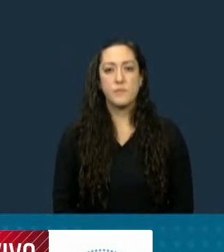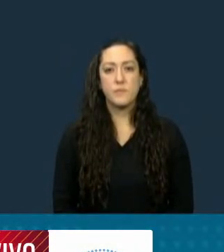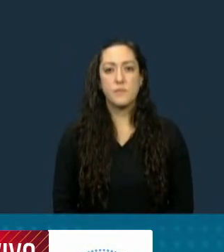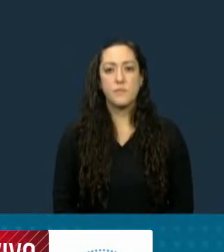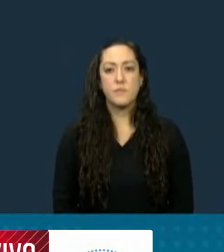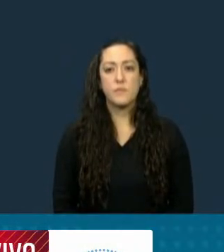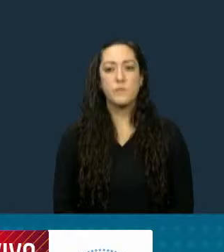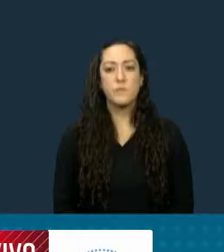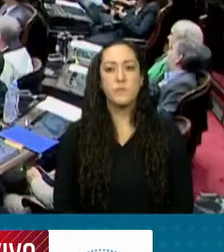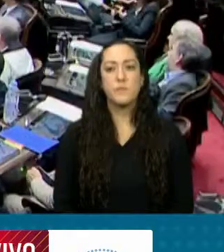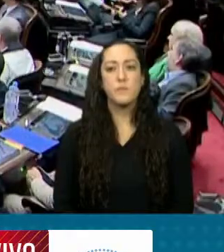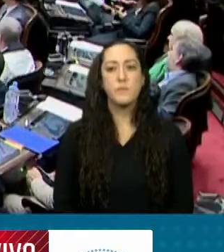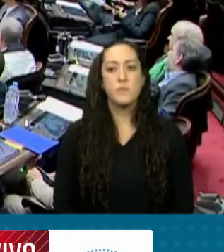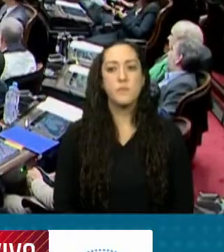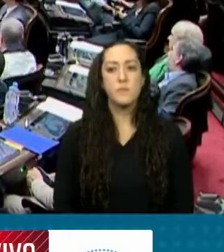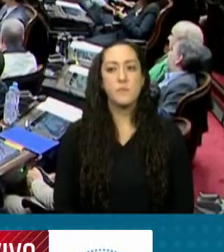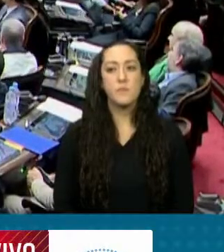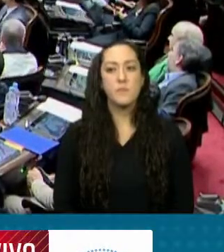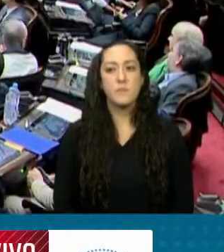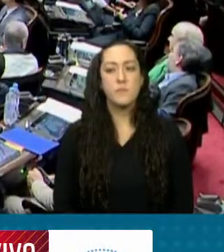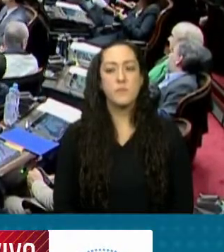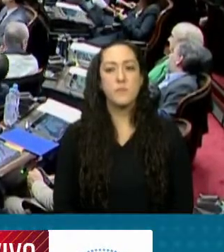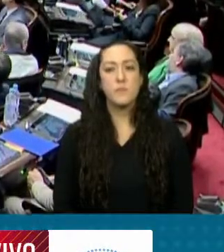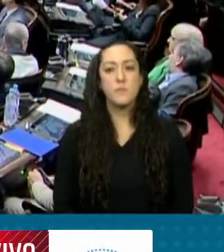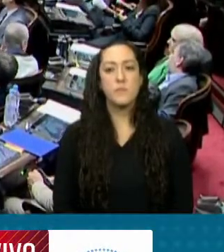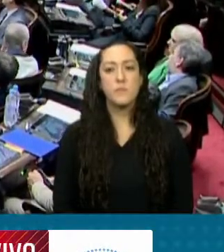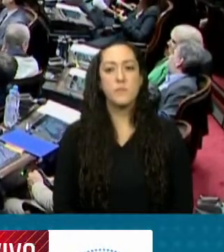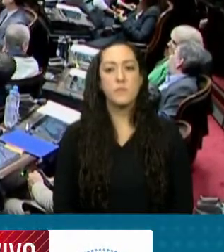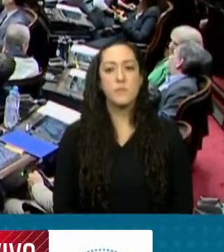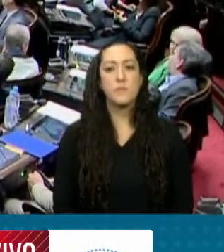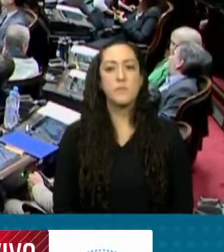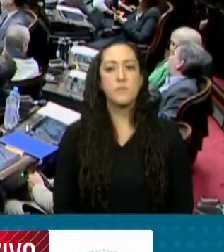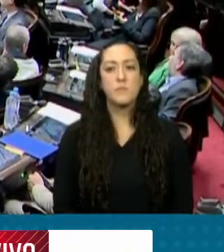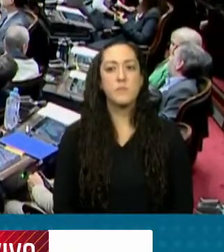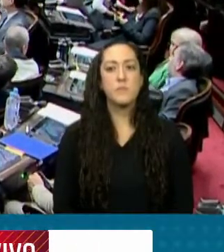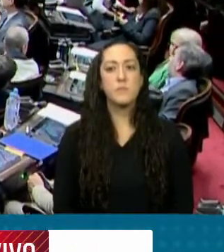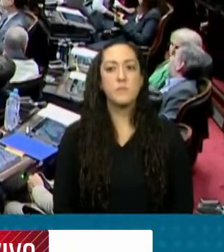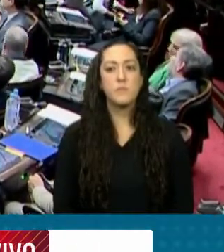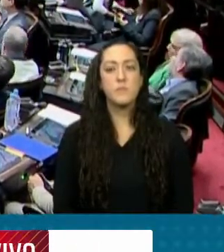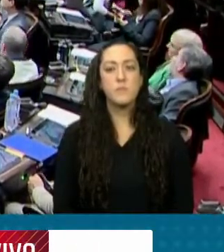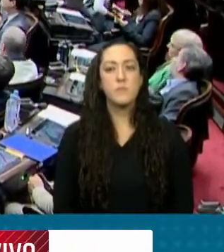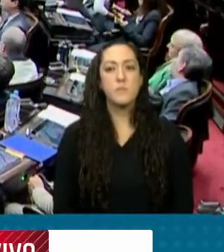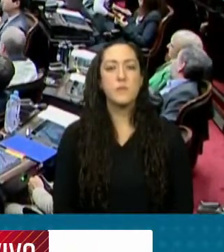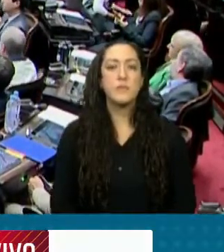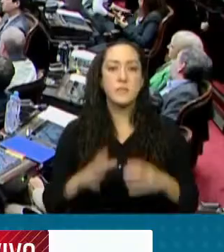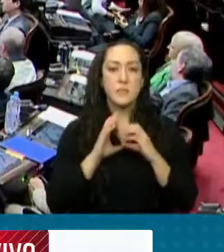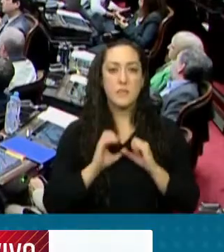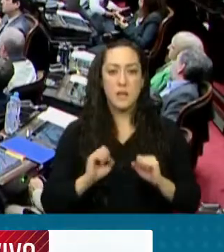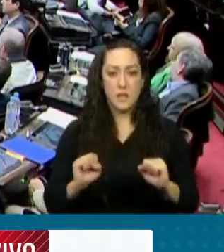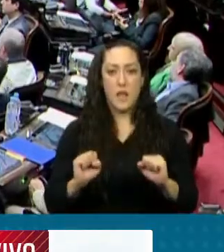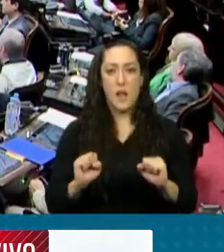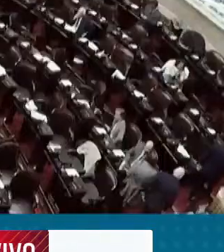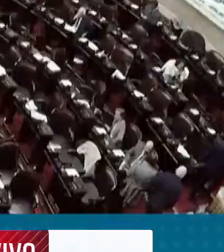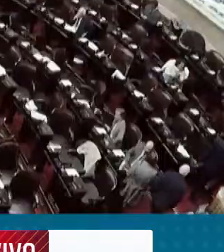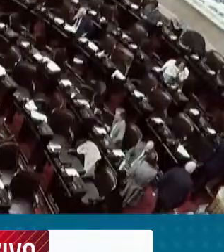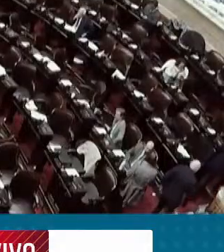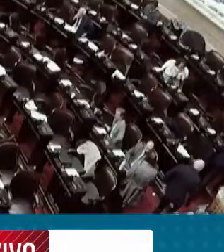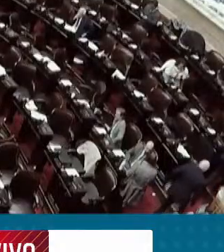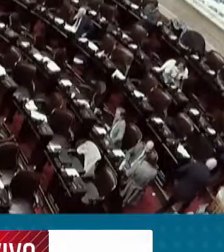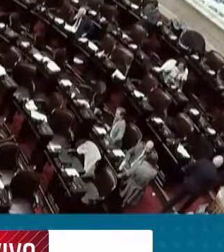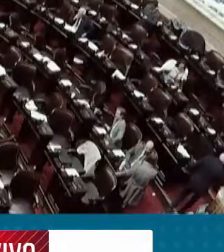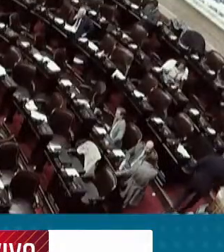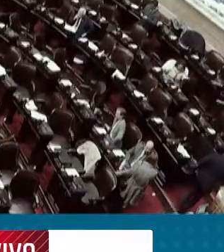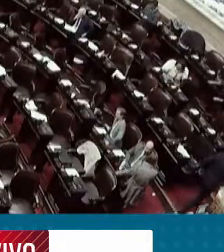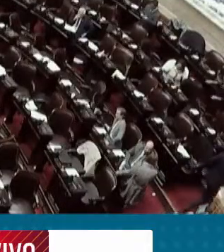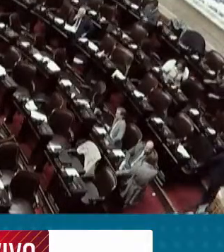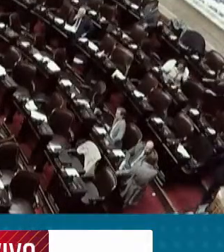va a salir esa inversión fiscal para que los jubilados puedan mejorar en algún punto o